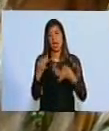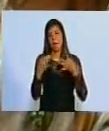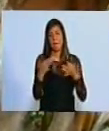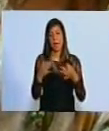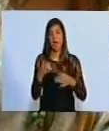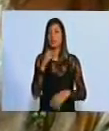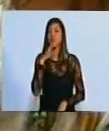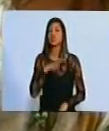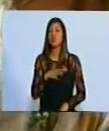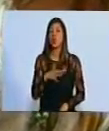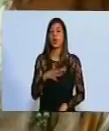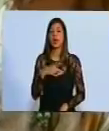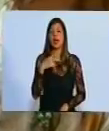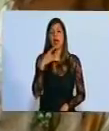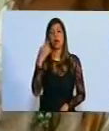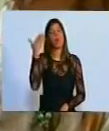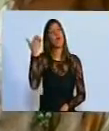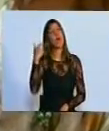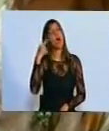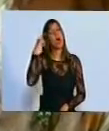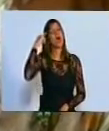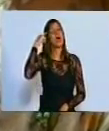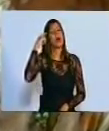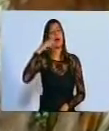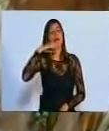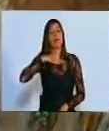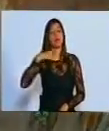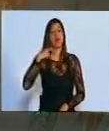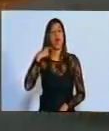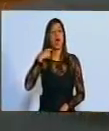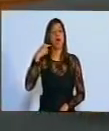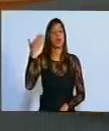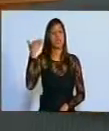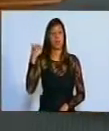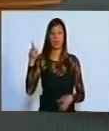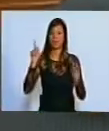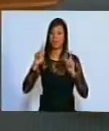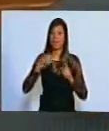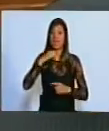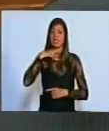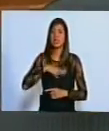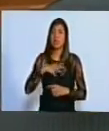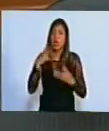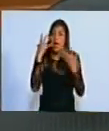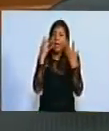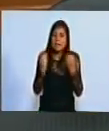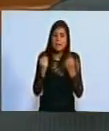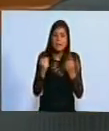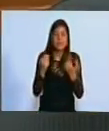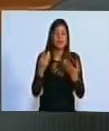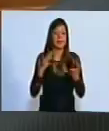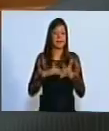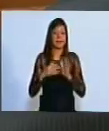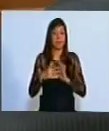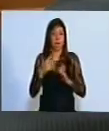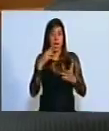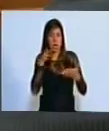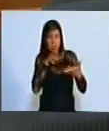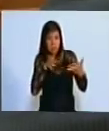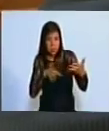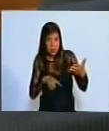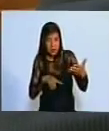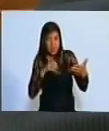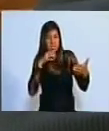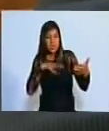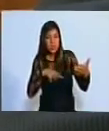históricos no solamente son para recrear el pasado. La historia tiene sentido porque nos permite